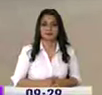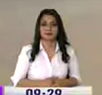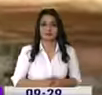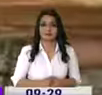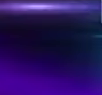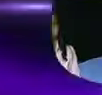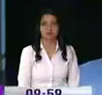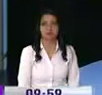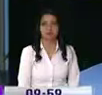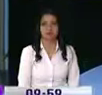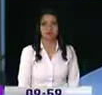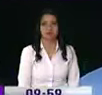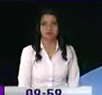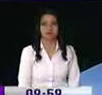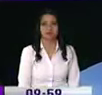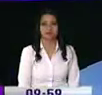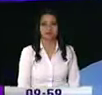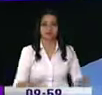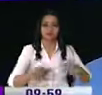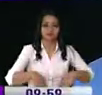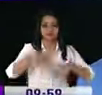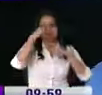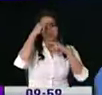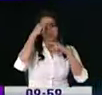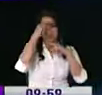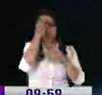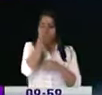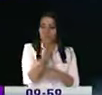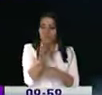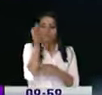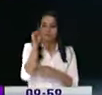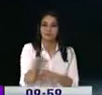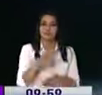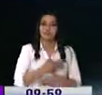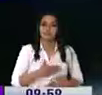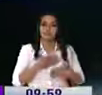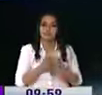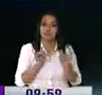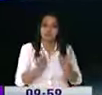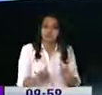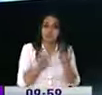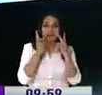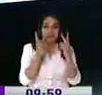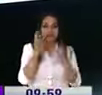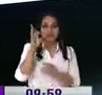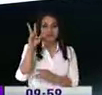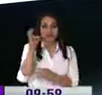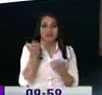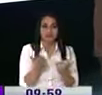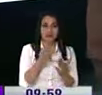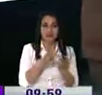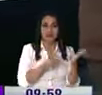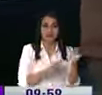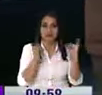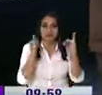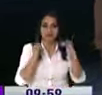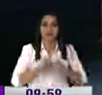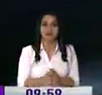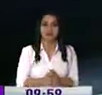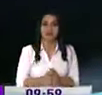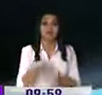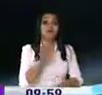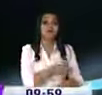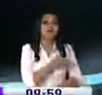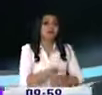Armendariz. Así que les deseamos lo mejor en este día martes. Disfrútenlo y quédese en la señal de televisión. Oye, viene mañana. Póngame Ecuador, por